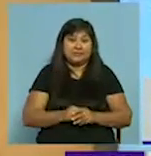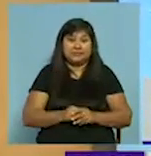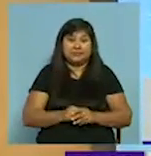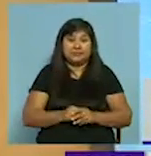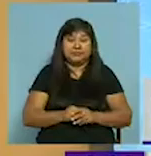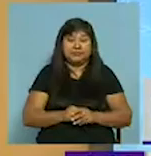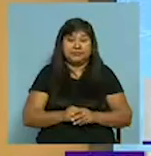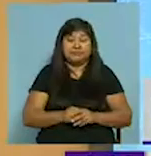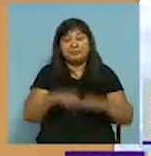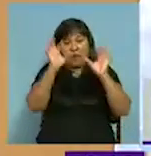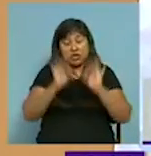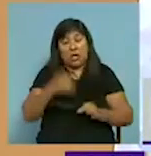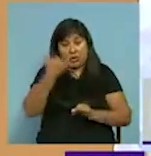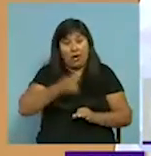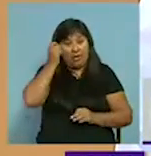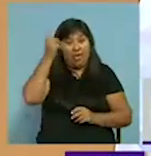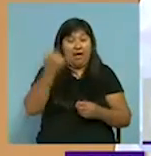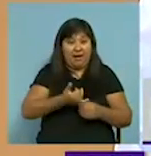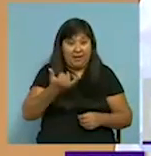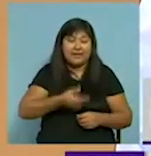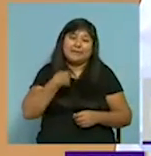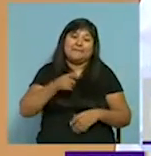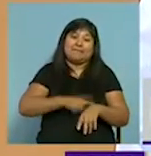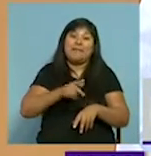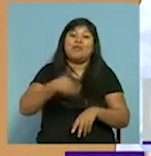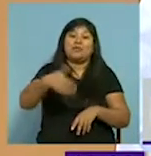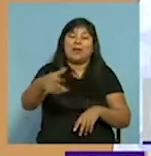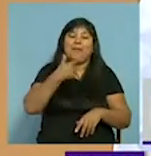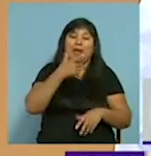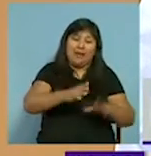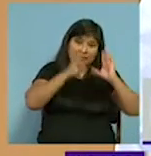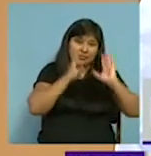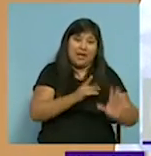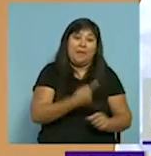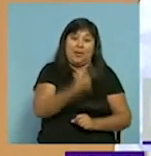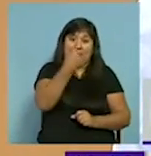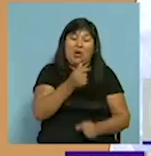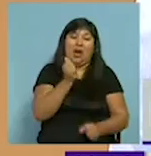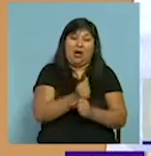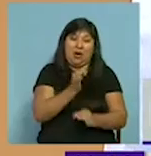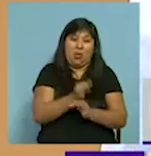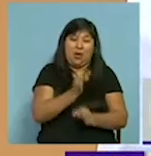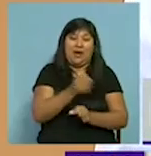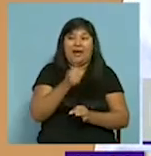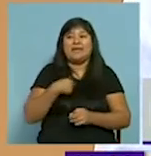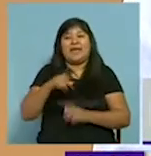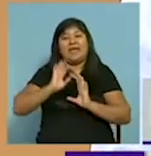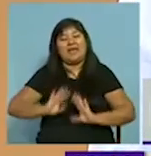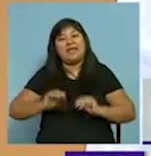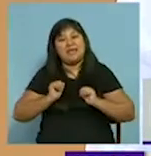mis ideas y ver qué nos depara el tiempo el plan a por ahora es el cual es federal es descansar el fútbol